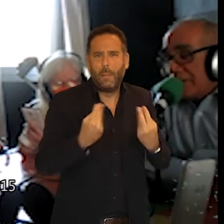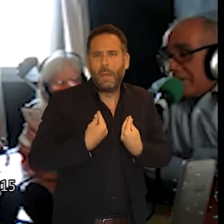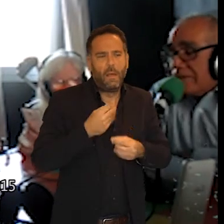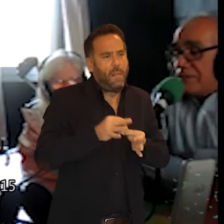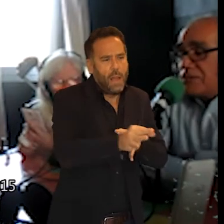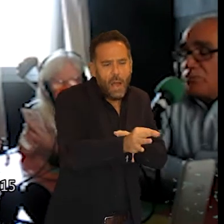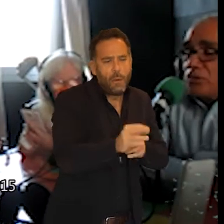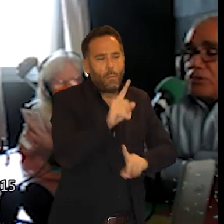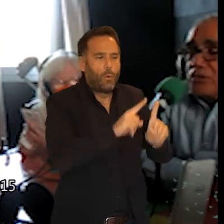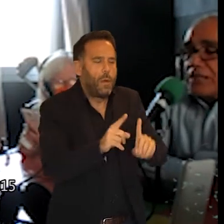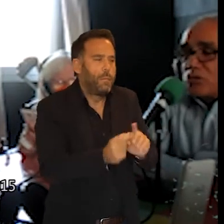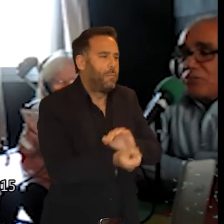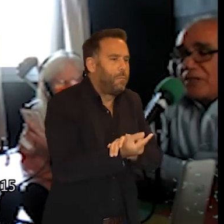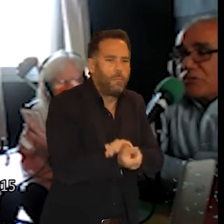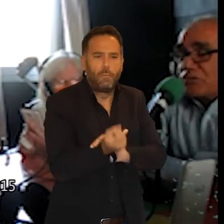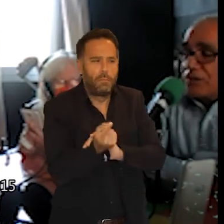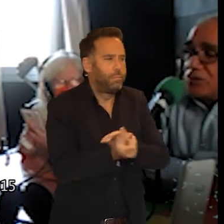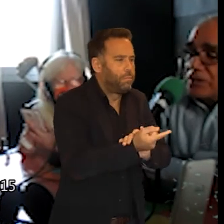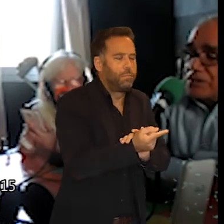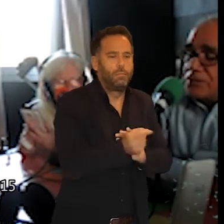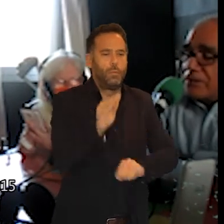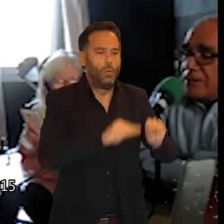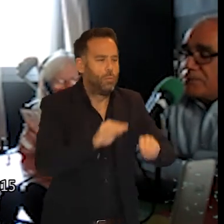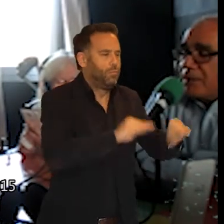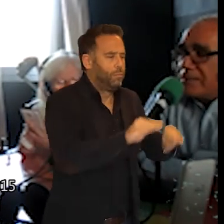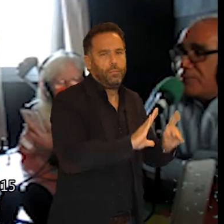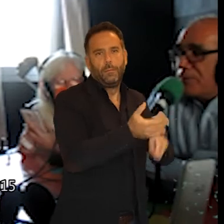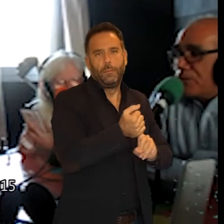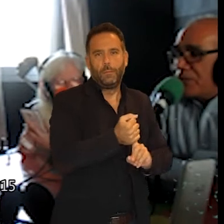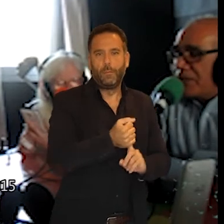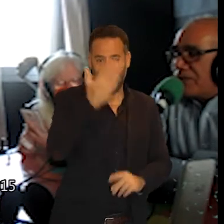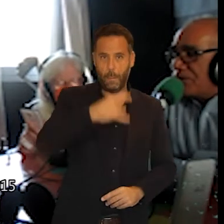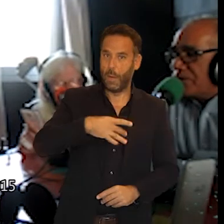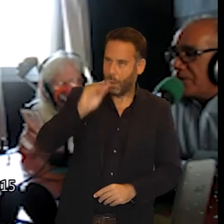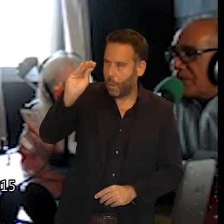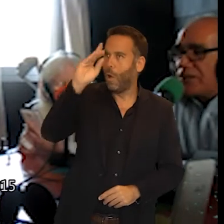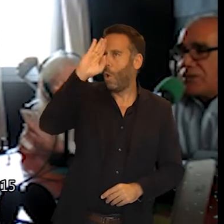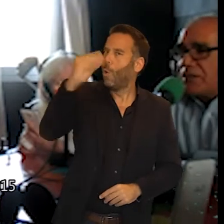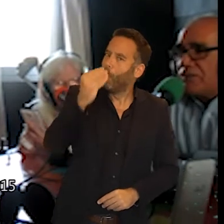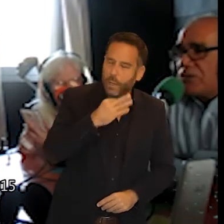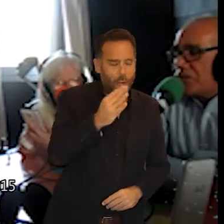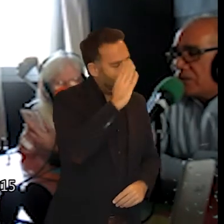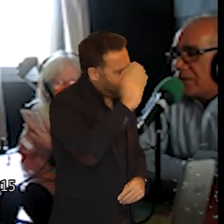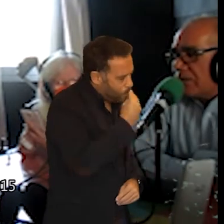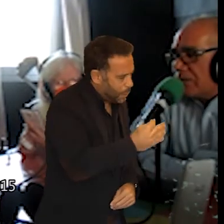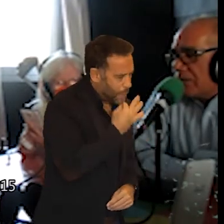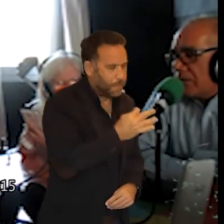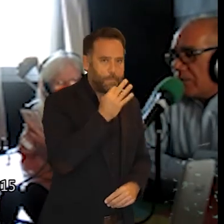la problemática que se nos presenta en nuestra delegación. Hola, buenas tardes, Pepi, soy Gracia. Hola, buenas tardes,